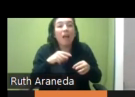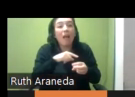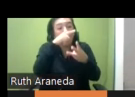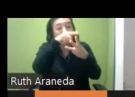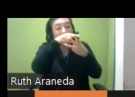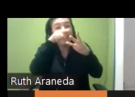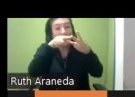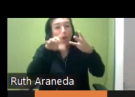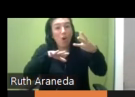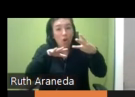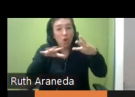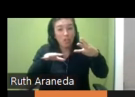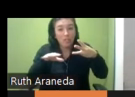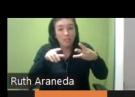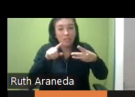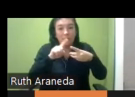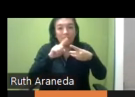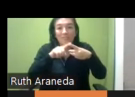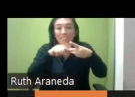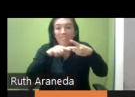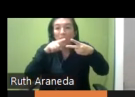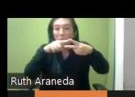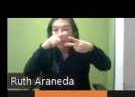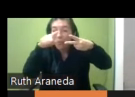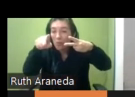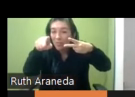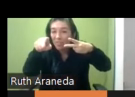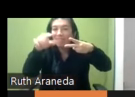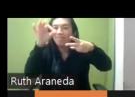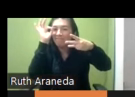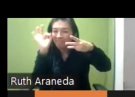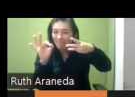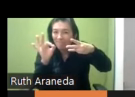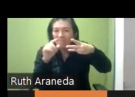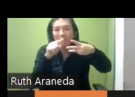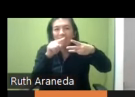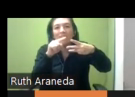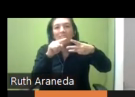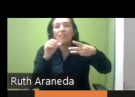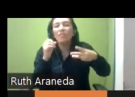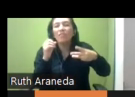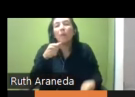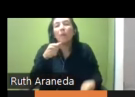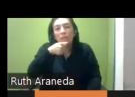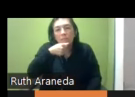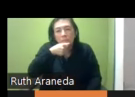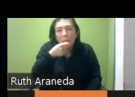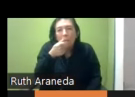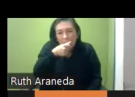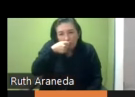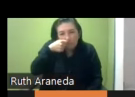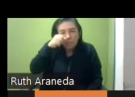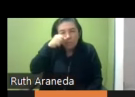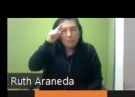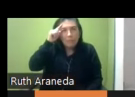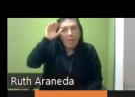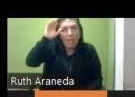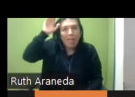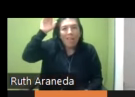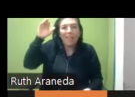cosas básicas: dimetiltriptamina por una parte, que son todos alcaloides vegetales,